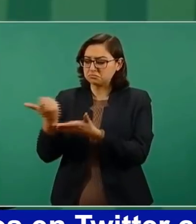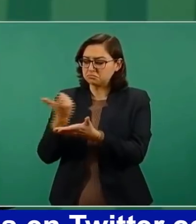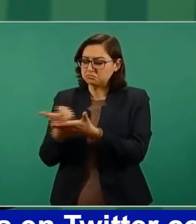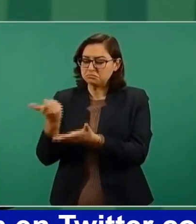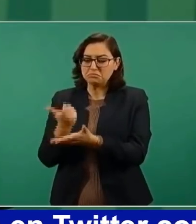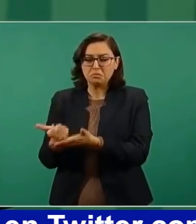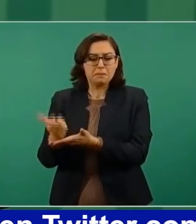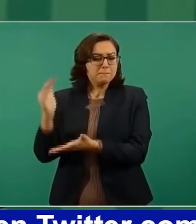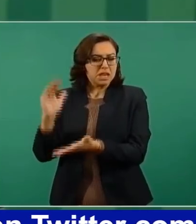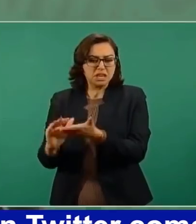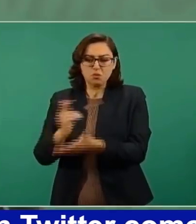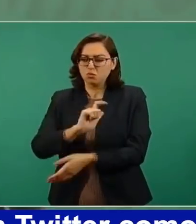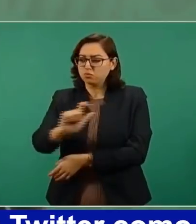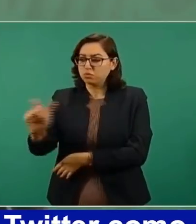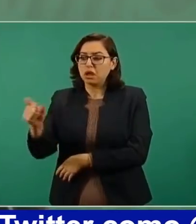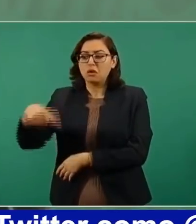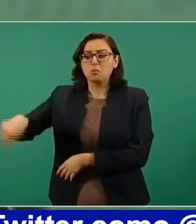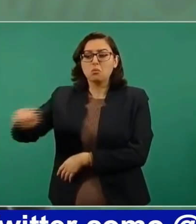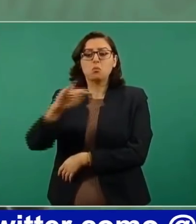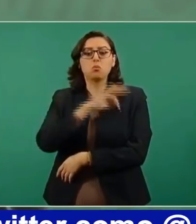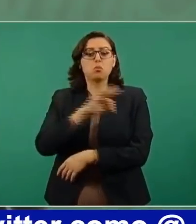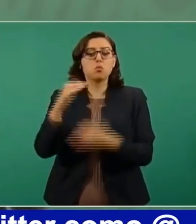tortilla.